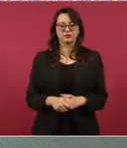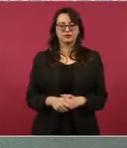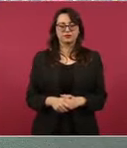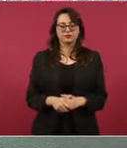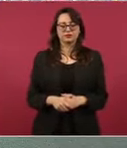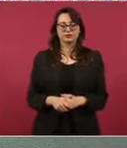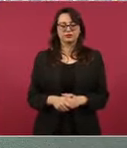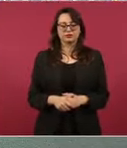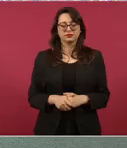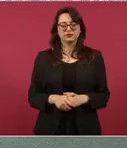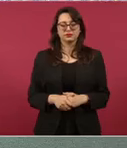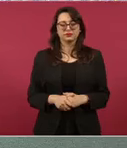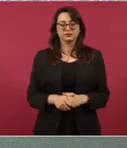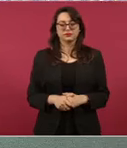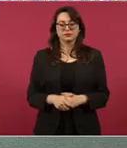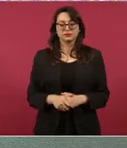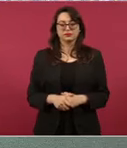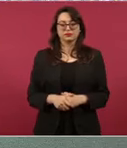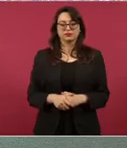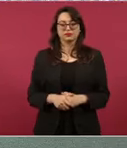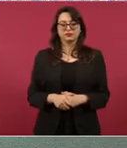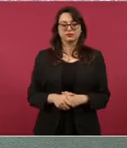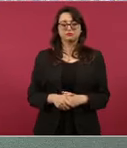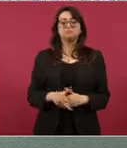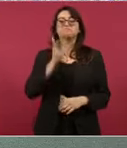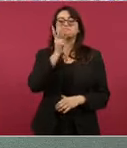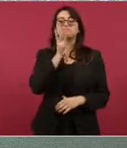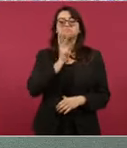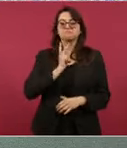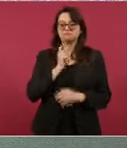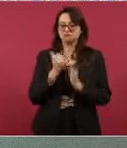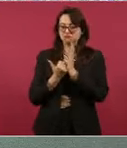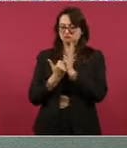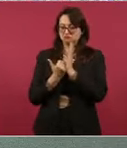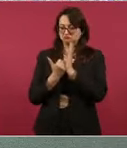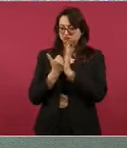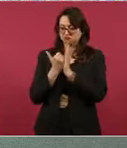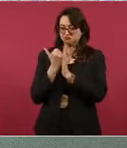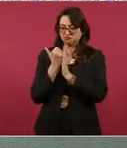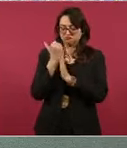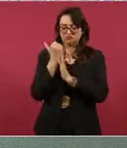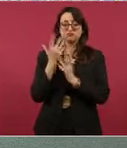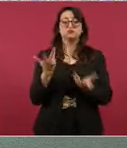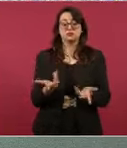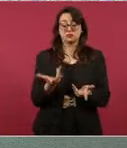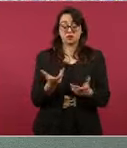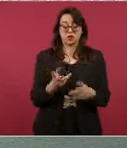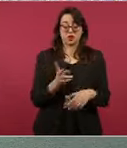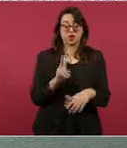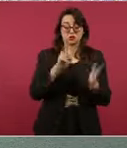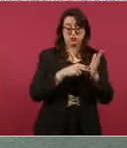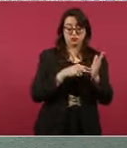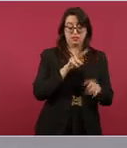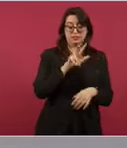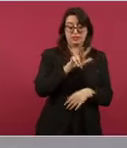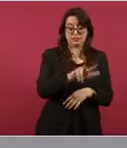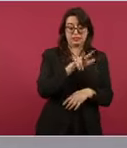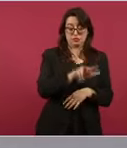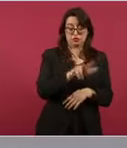Logramos incrementar la producción de petróleo de 1.700.000 barriles diarios